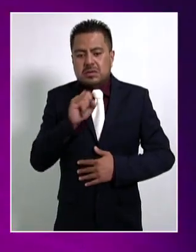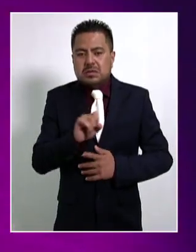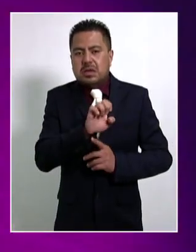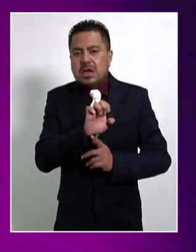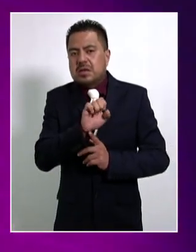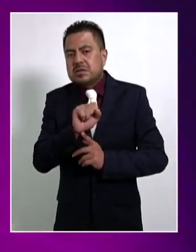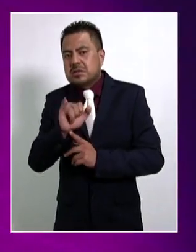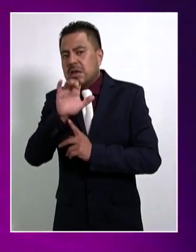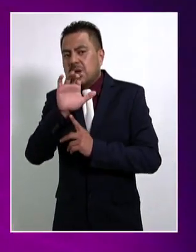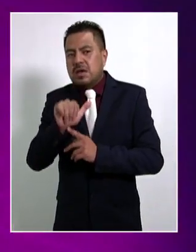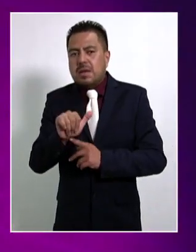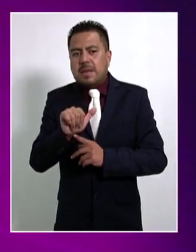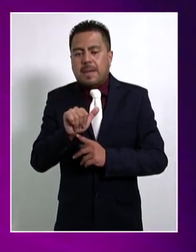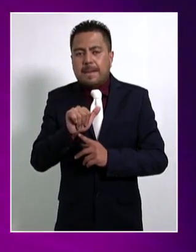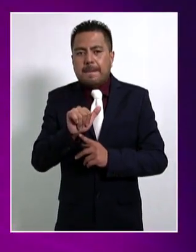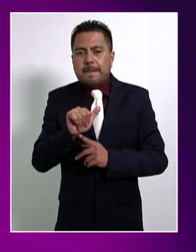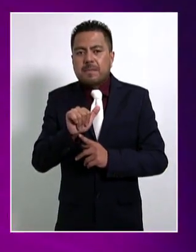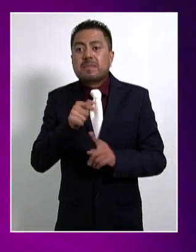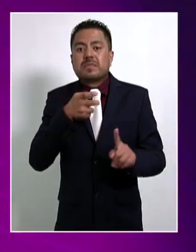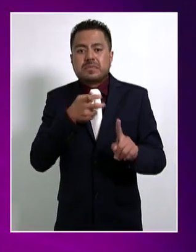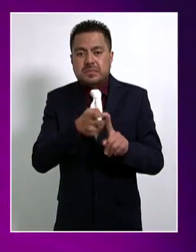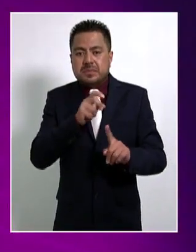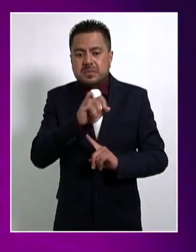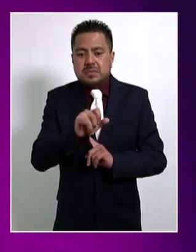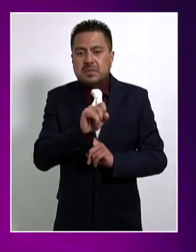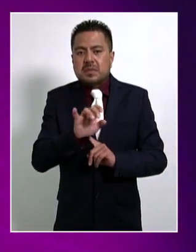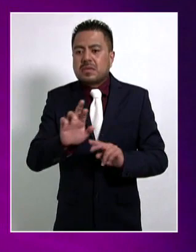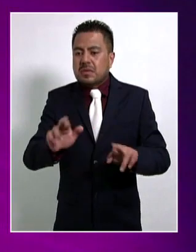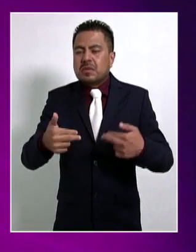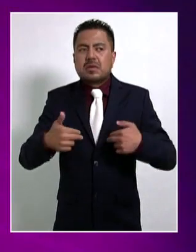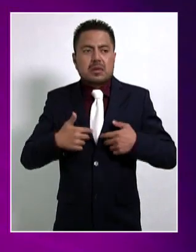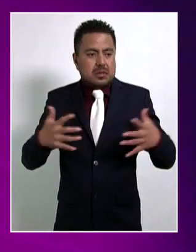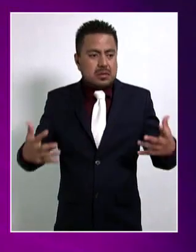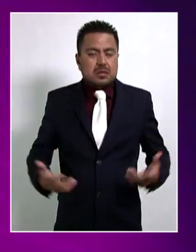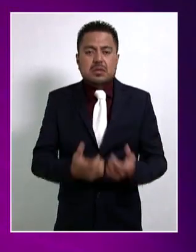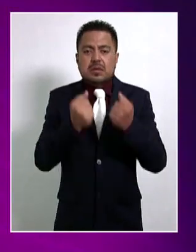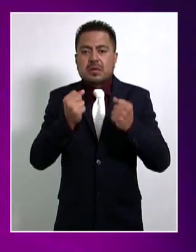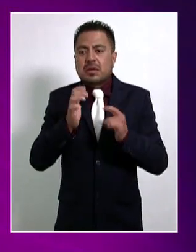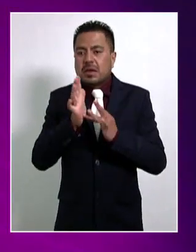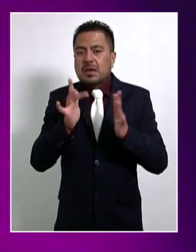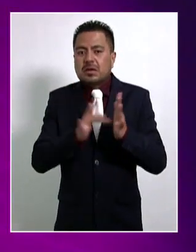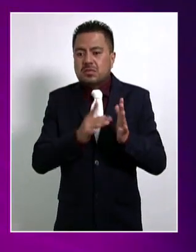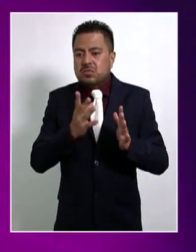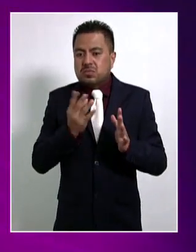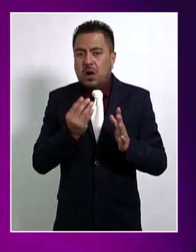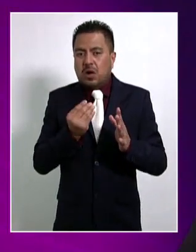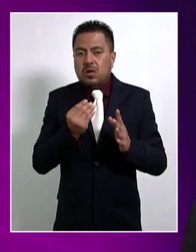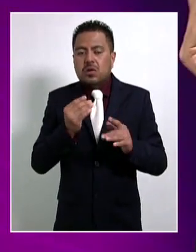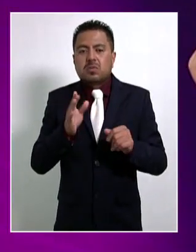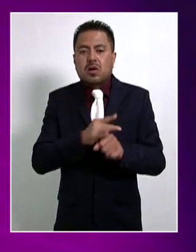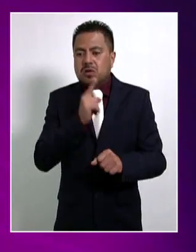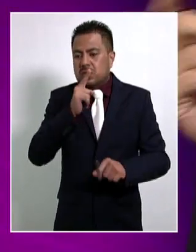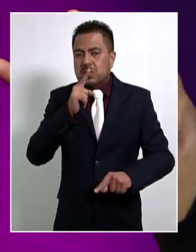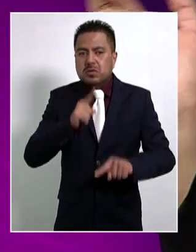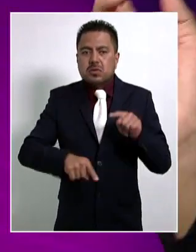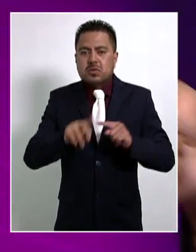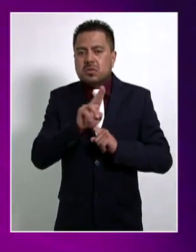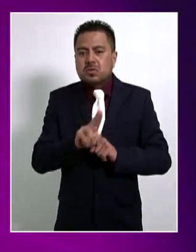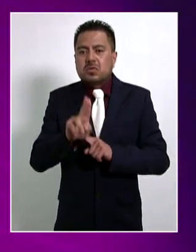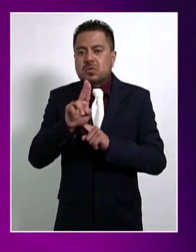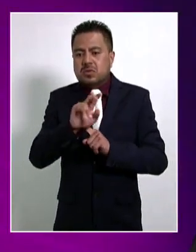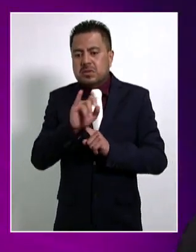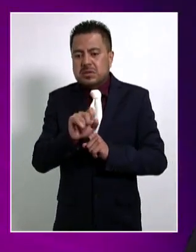E incluso Jessica recupera mucho de Jesús porque solamente le quité una U, decía